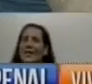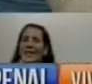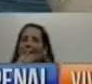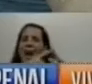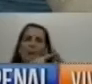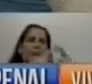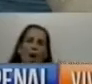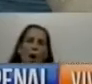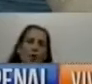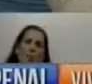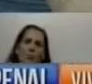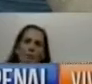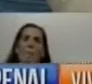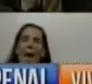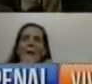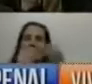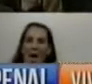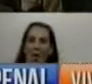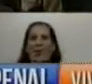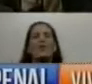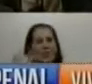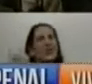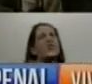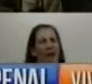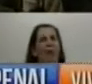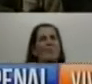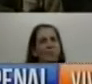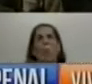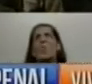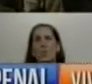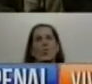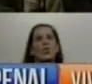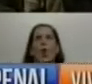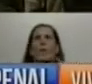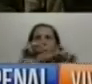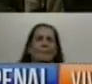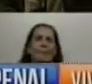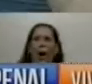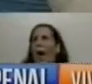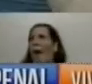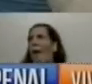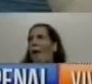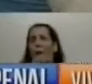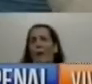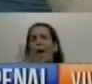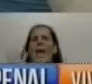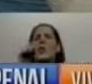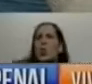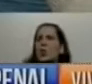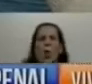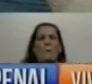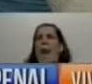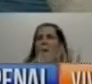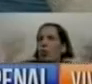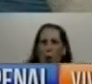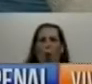los delitos más graves y quizás poder salidas alternativas a aquellos que son más leves. En fin, es